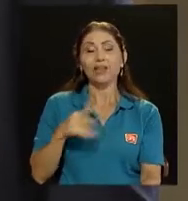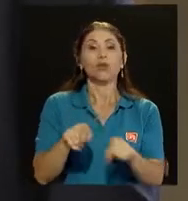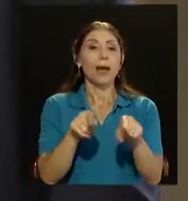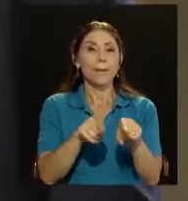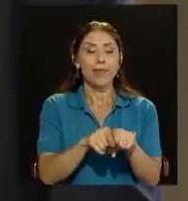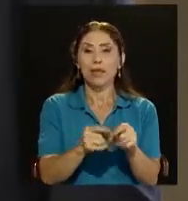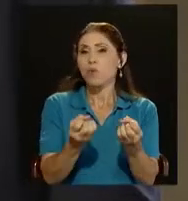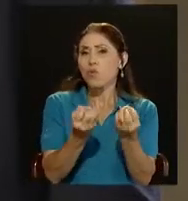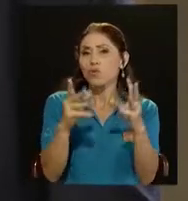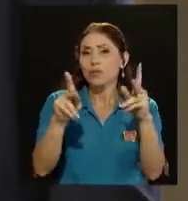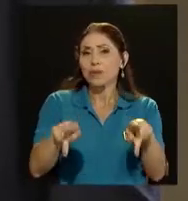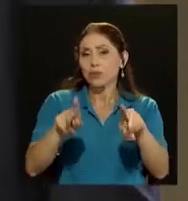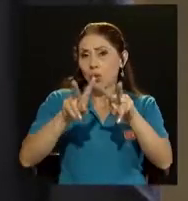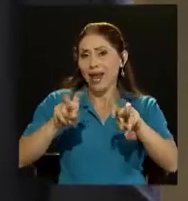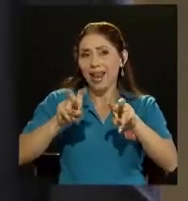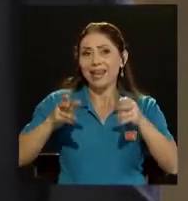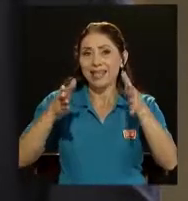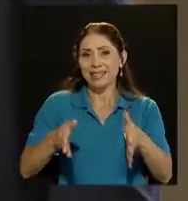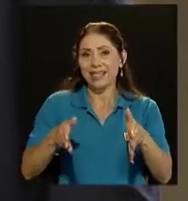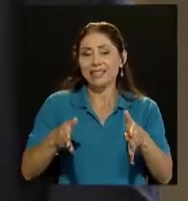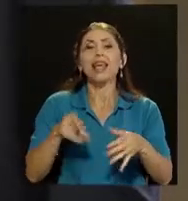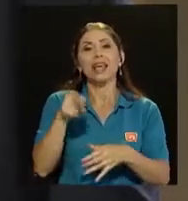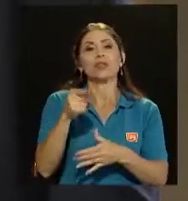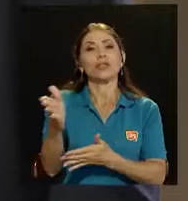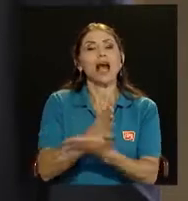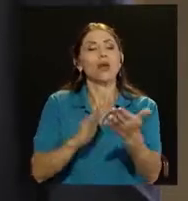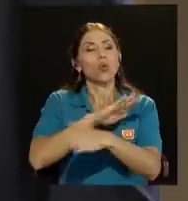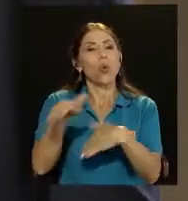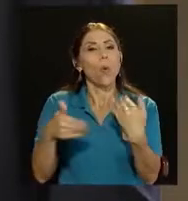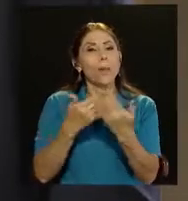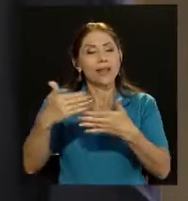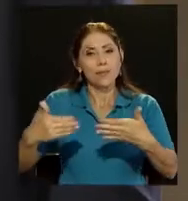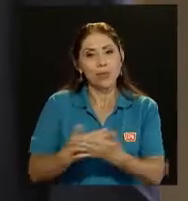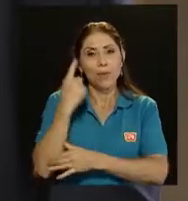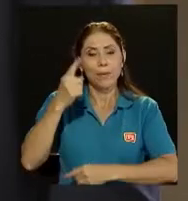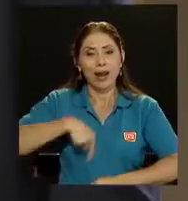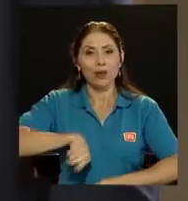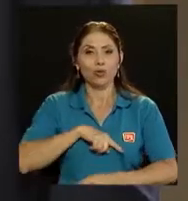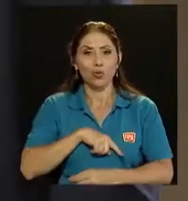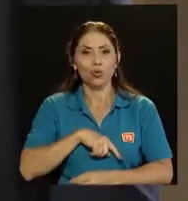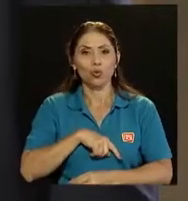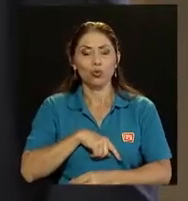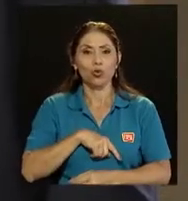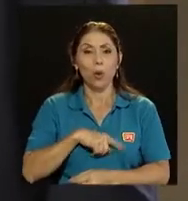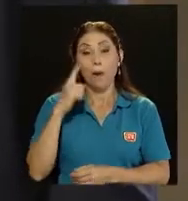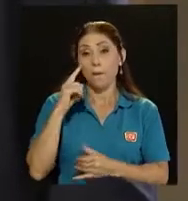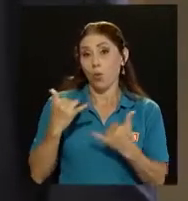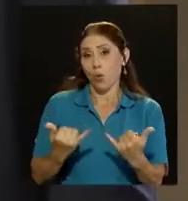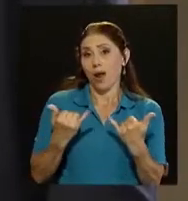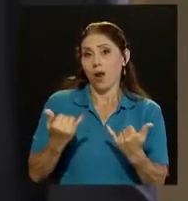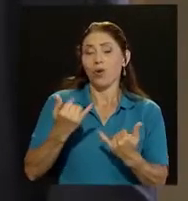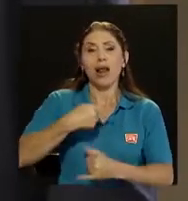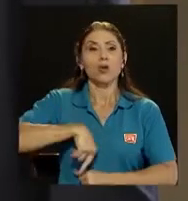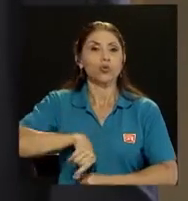también, es algo completamente nuevo para nosotros, y creo que por el momento hacemos, y nuestros ministros,